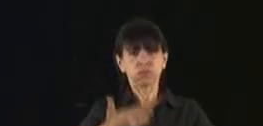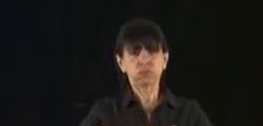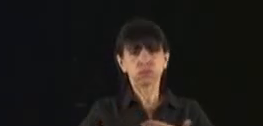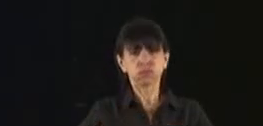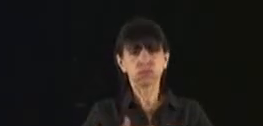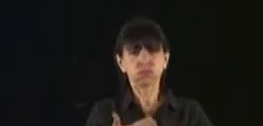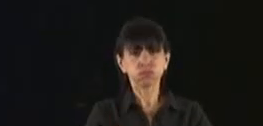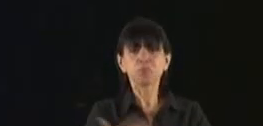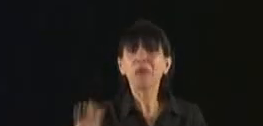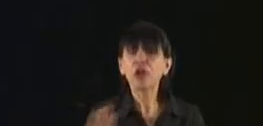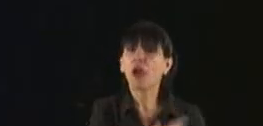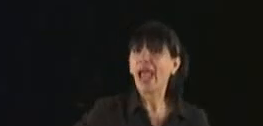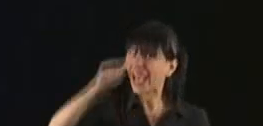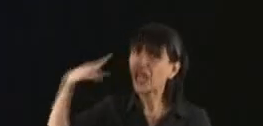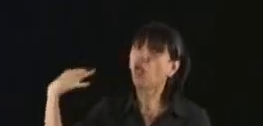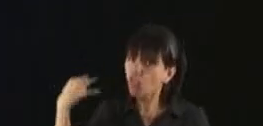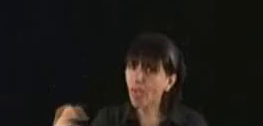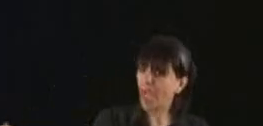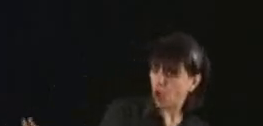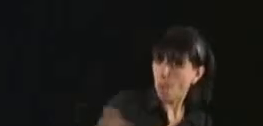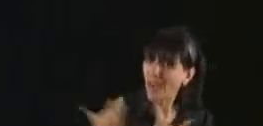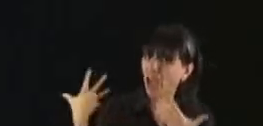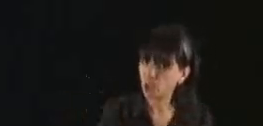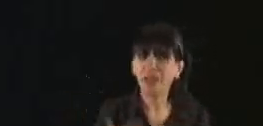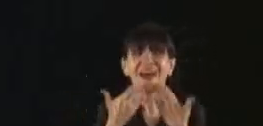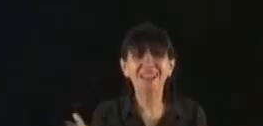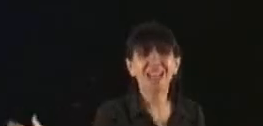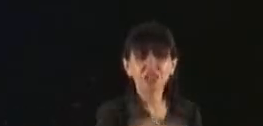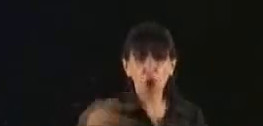y tener un estado que lo ayude a hacerlo. Gracias a todos y todas por estar aquí.